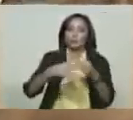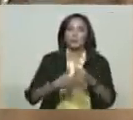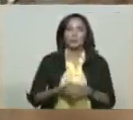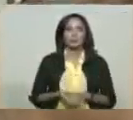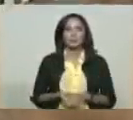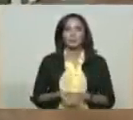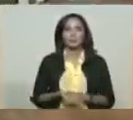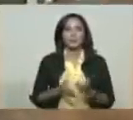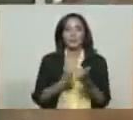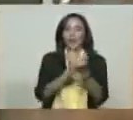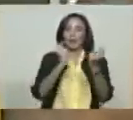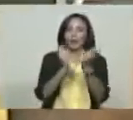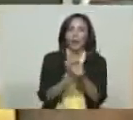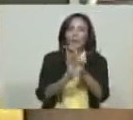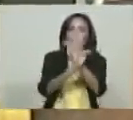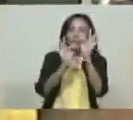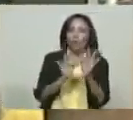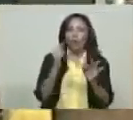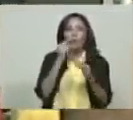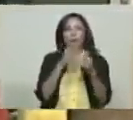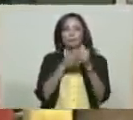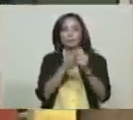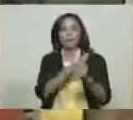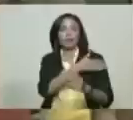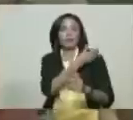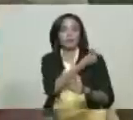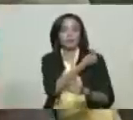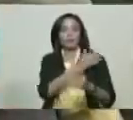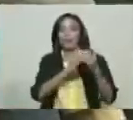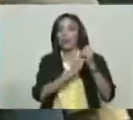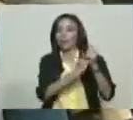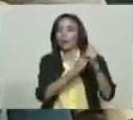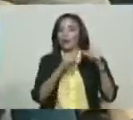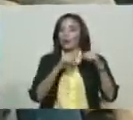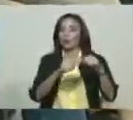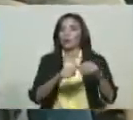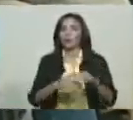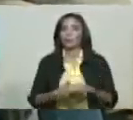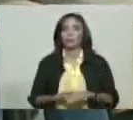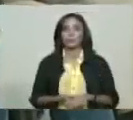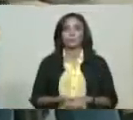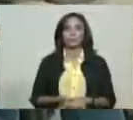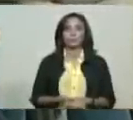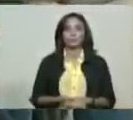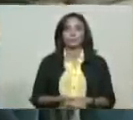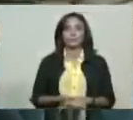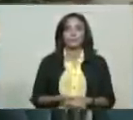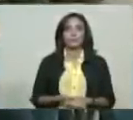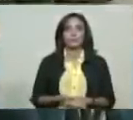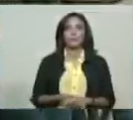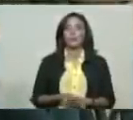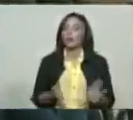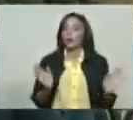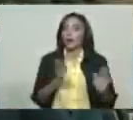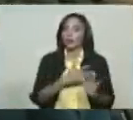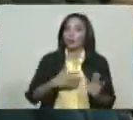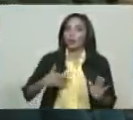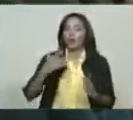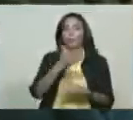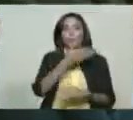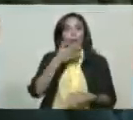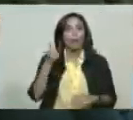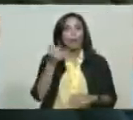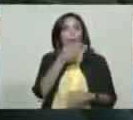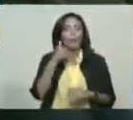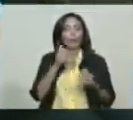sus métodos, en su capacidad de dirección, en su liderazgo permanente. Por eso yo quiero hacerlo mejor.